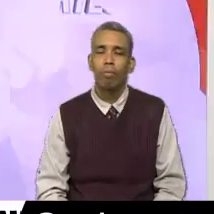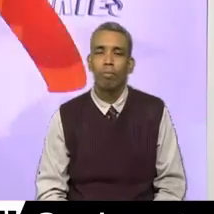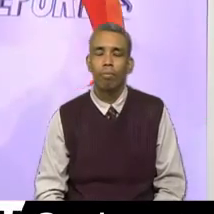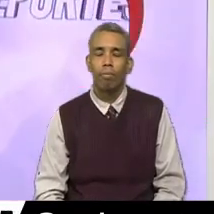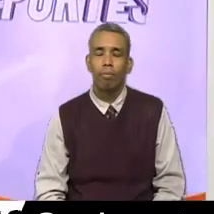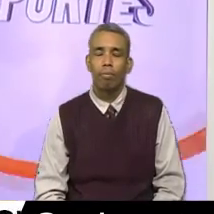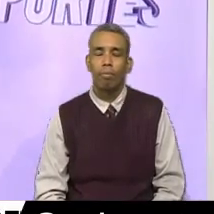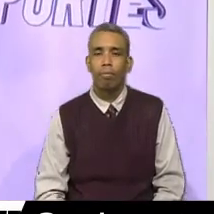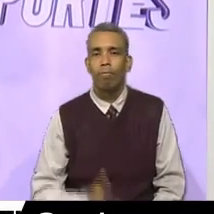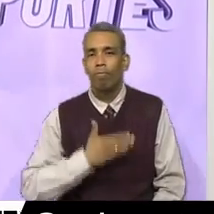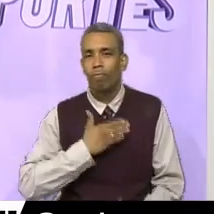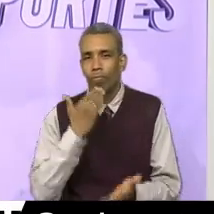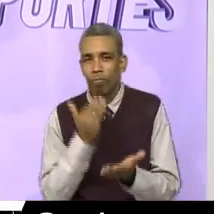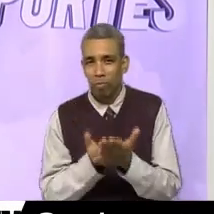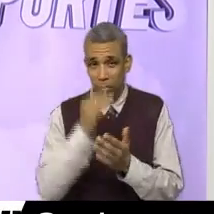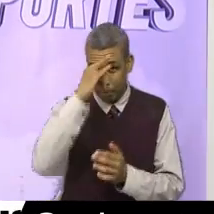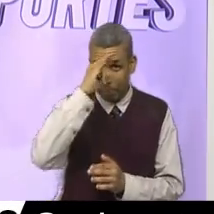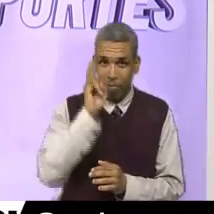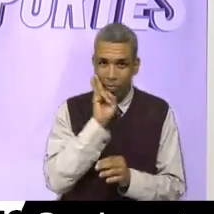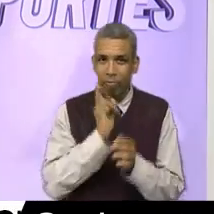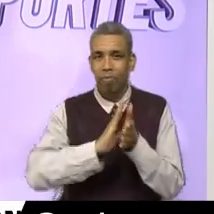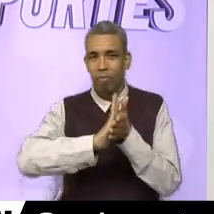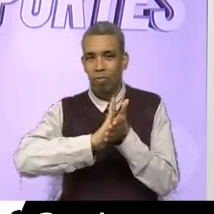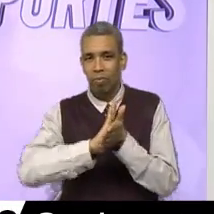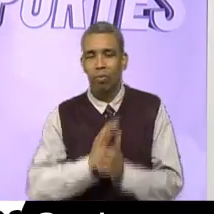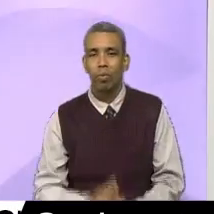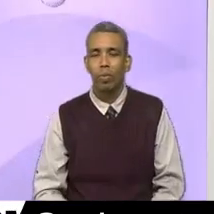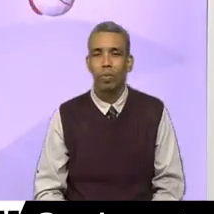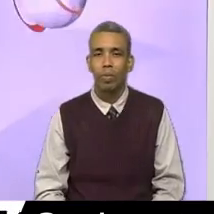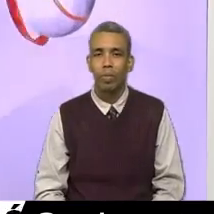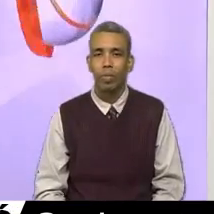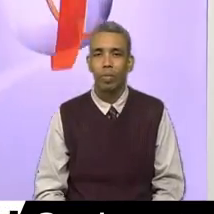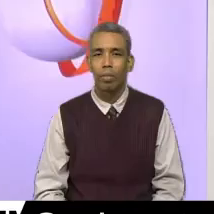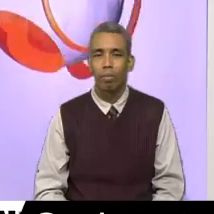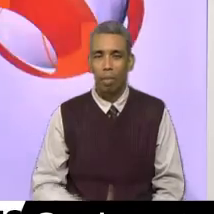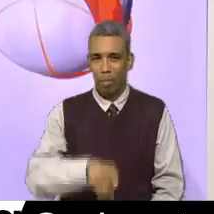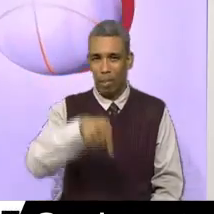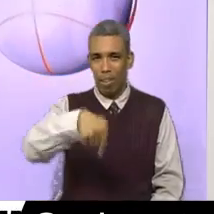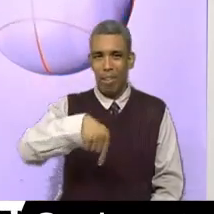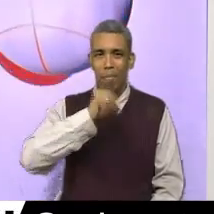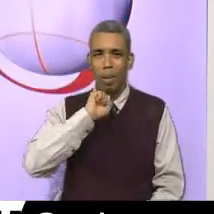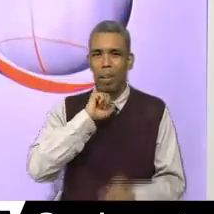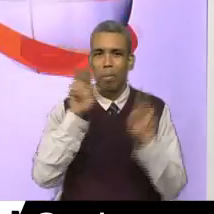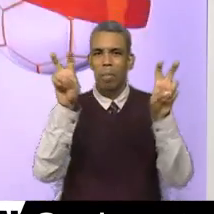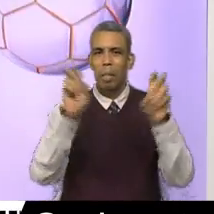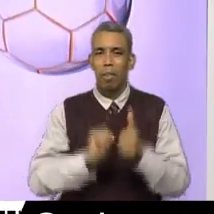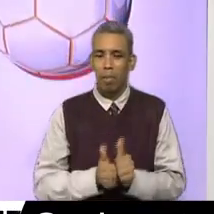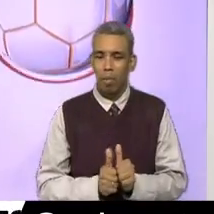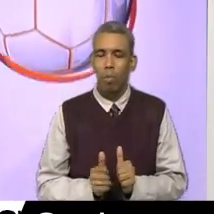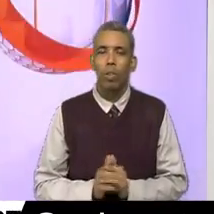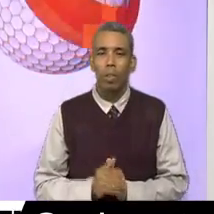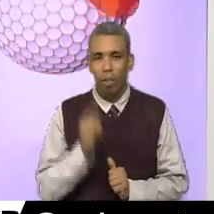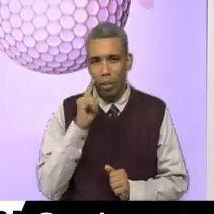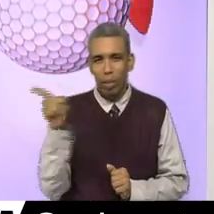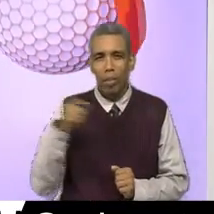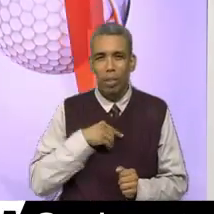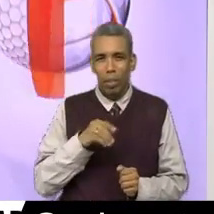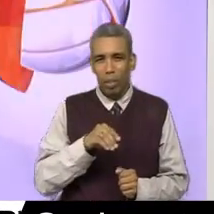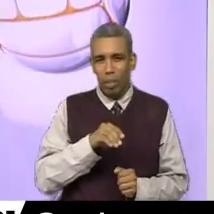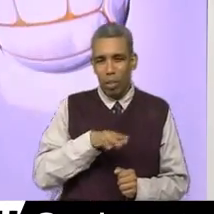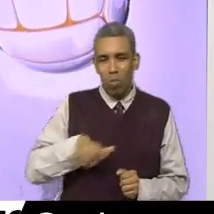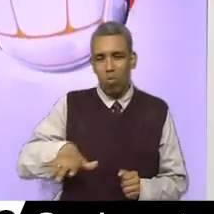Ariel, muchísimas gracias por la información. Y ya aquí en el ámbito local, la comunidad del barrio Versalles reclama mejoramiento